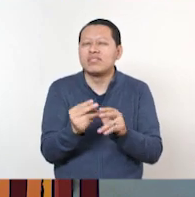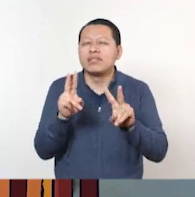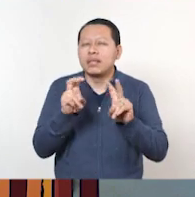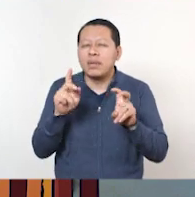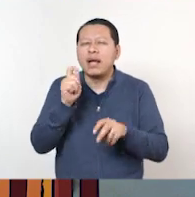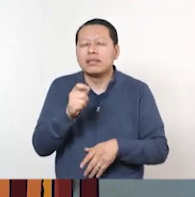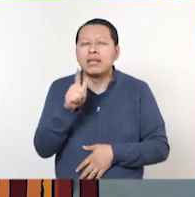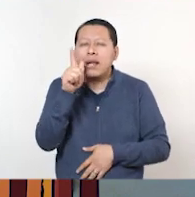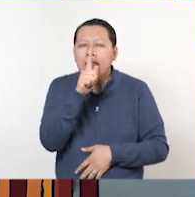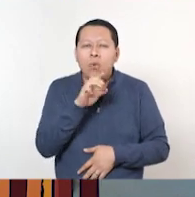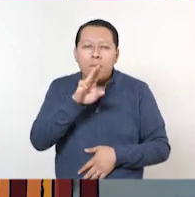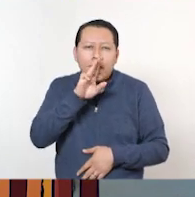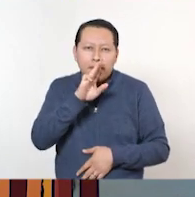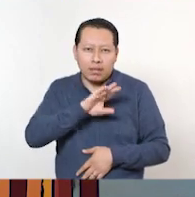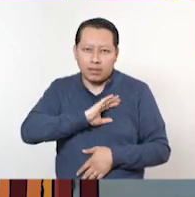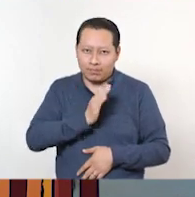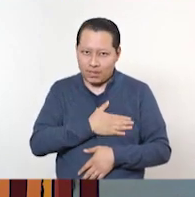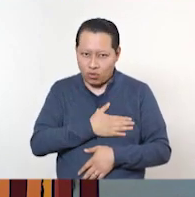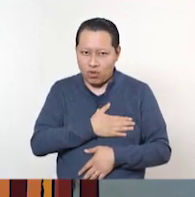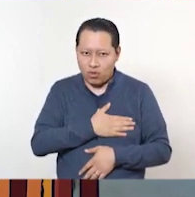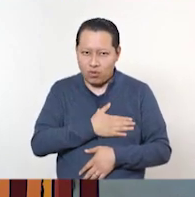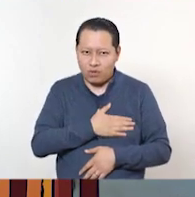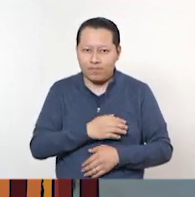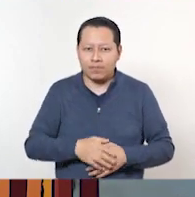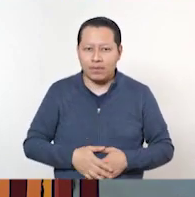llama Lengua Materna Español.